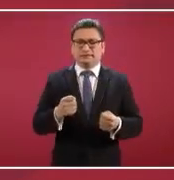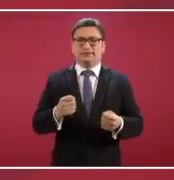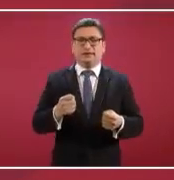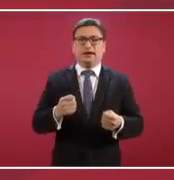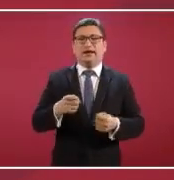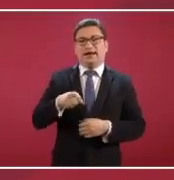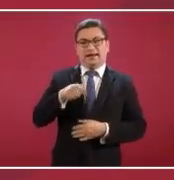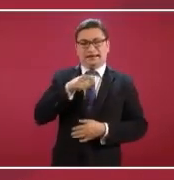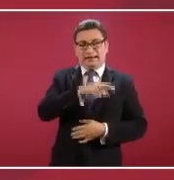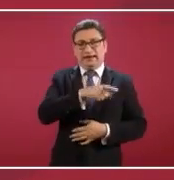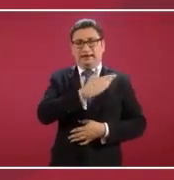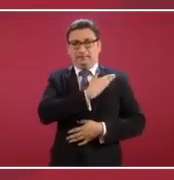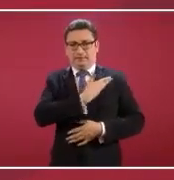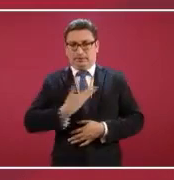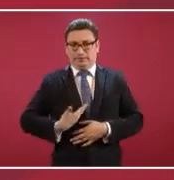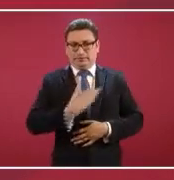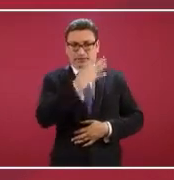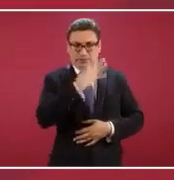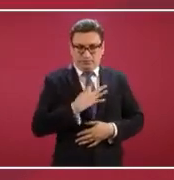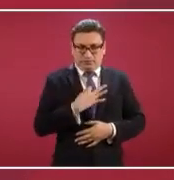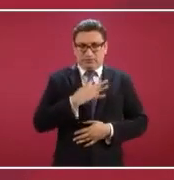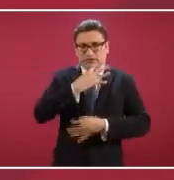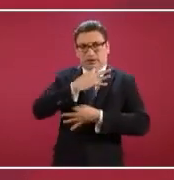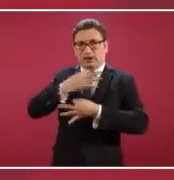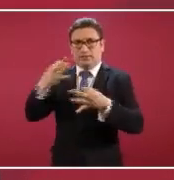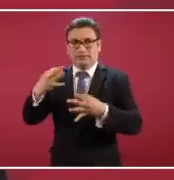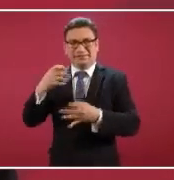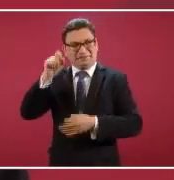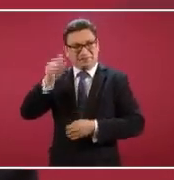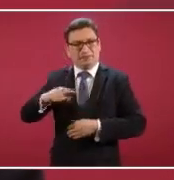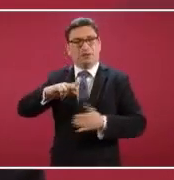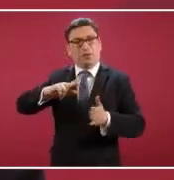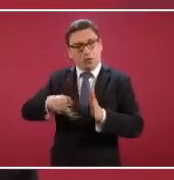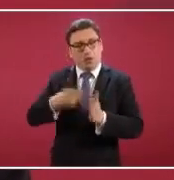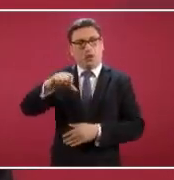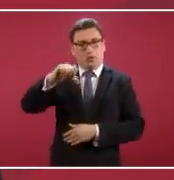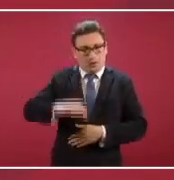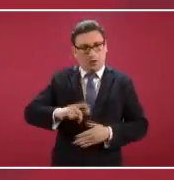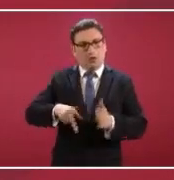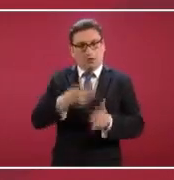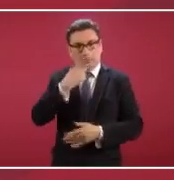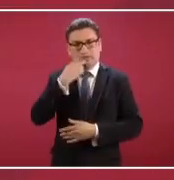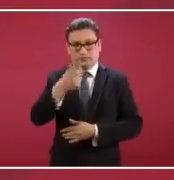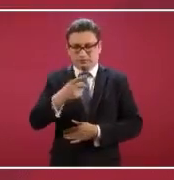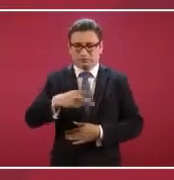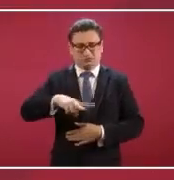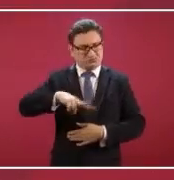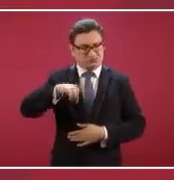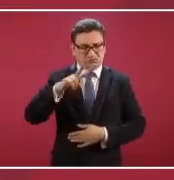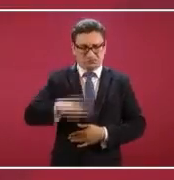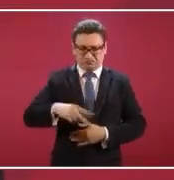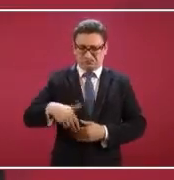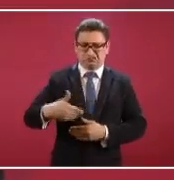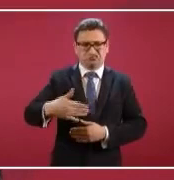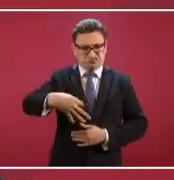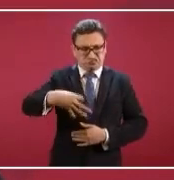que el señor presidente me dijo y transmití ese día, y ahora se los vuelvo a reiterar, se va a cumplir y va a haber justicia.